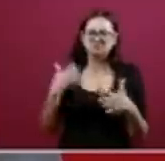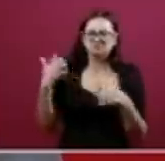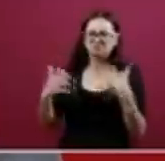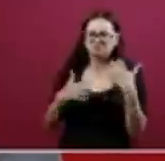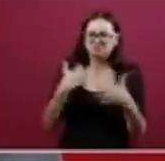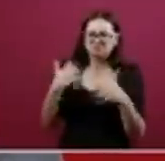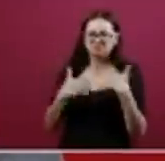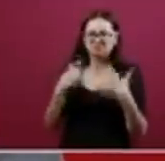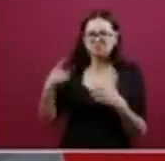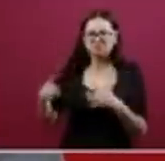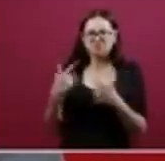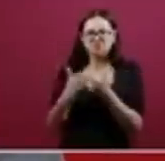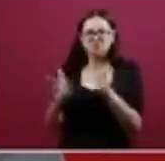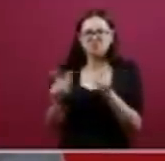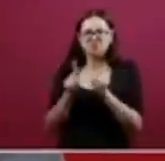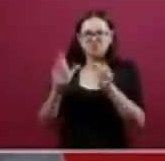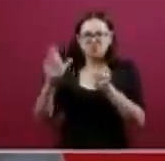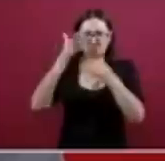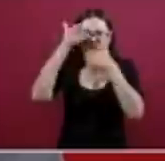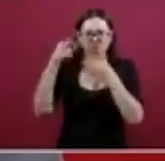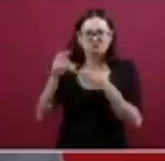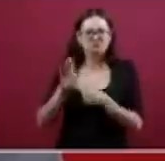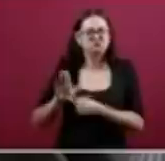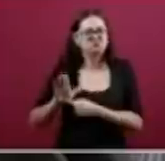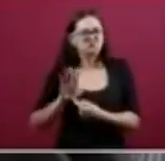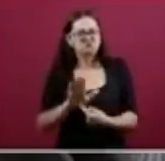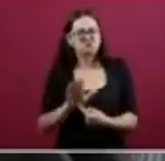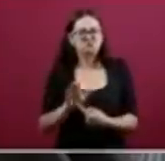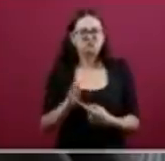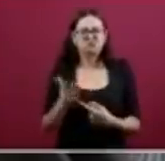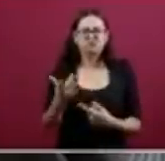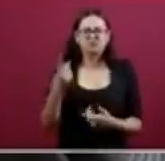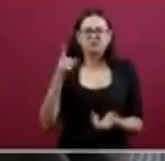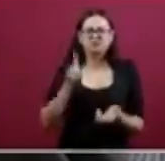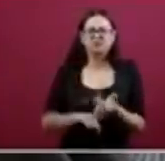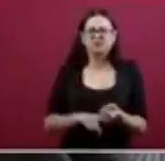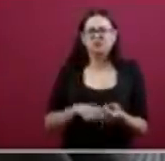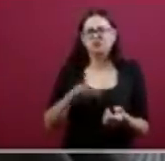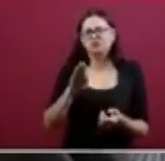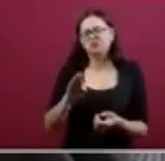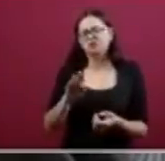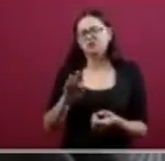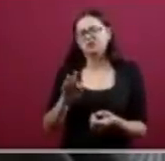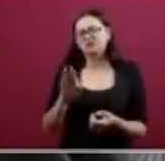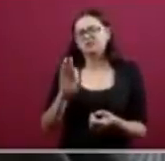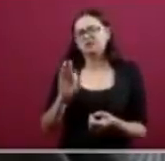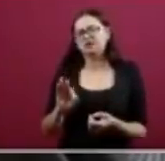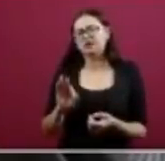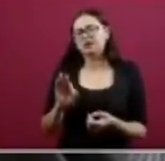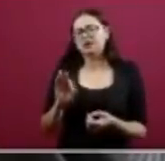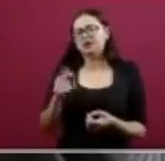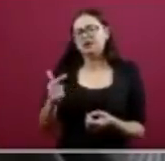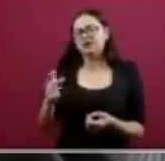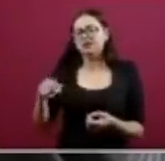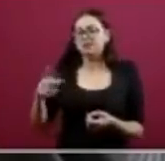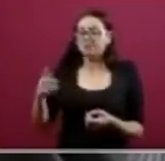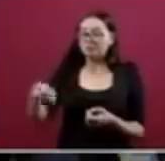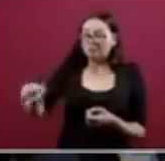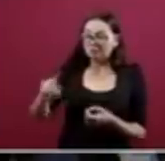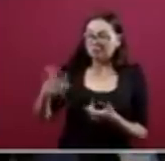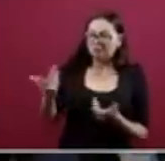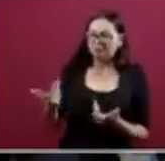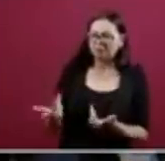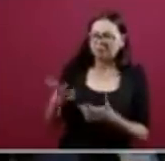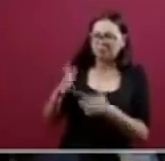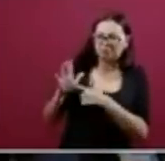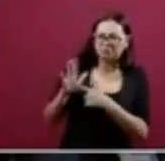de su existencia, al menos así lo señalan en la Fiscalía General de la Nación. Desde hace ya varios años ha hecho